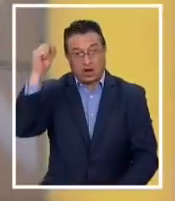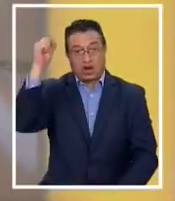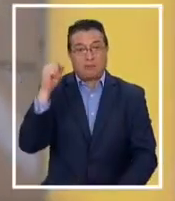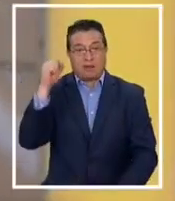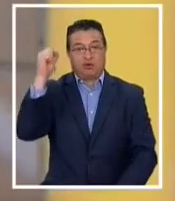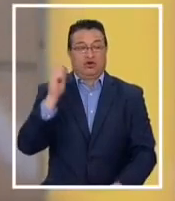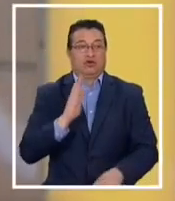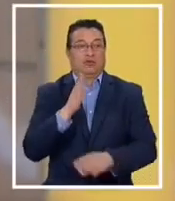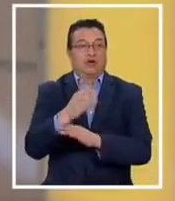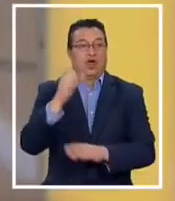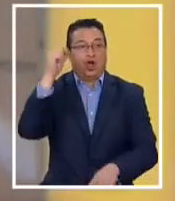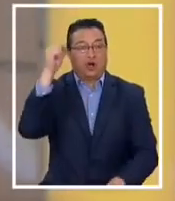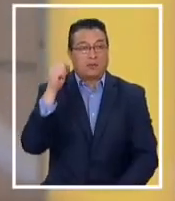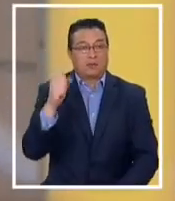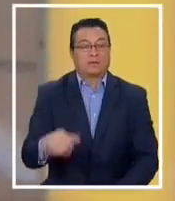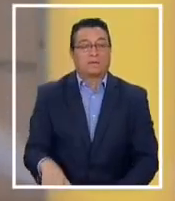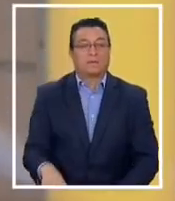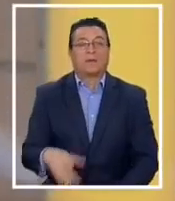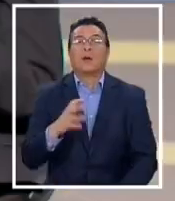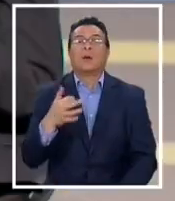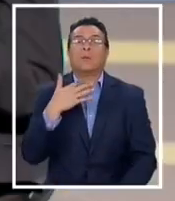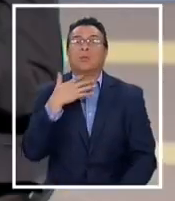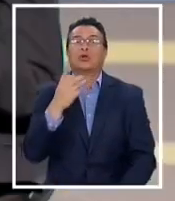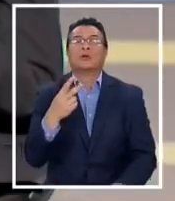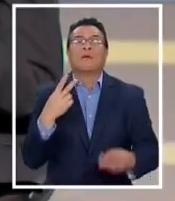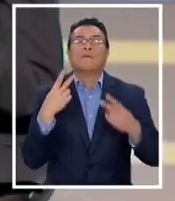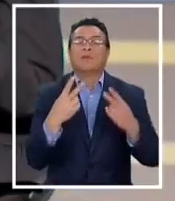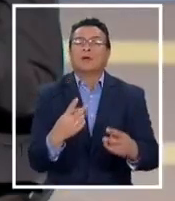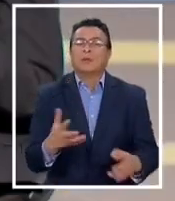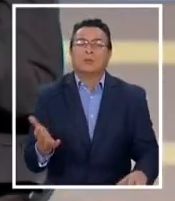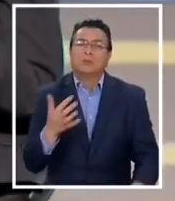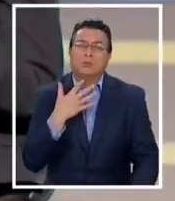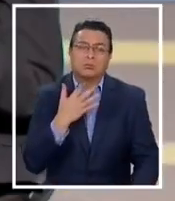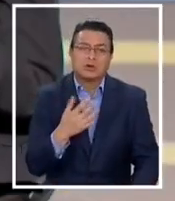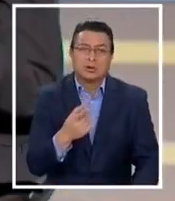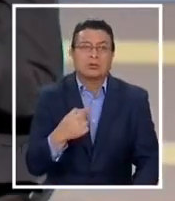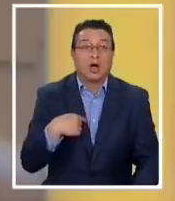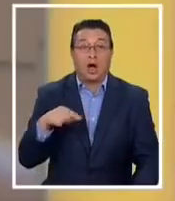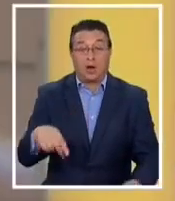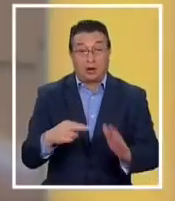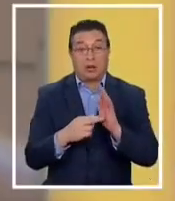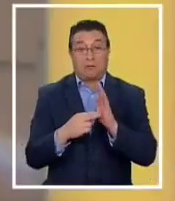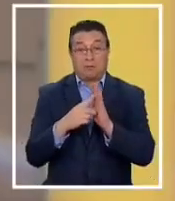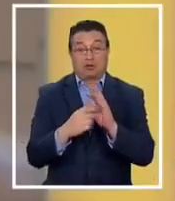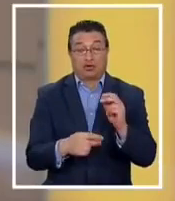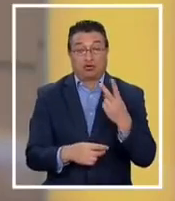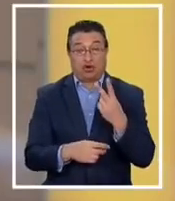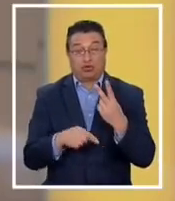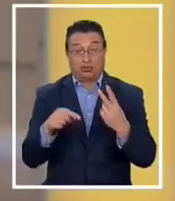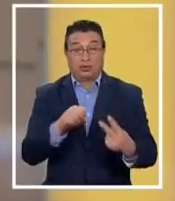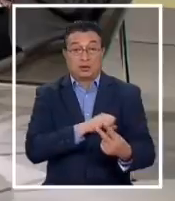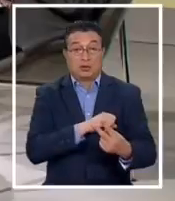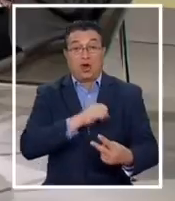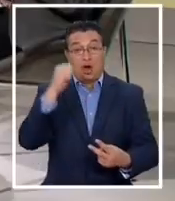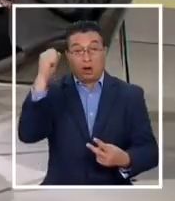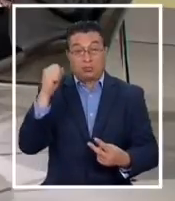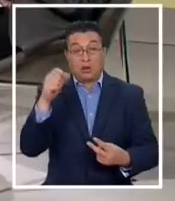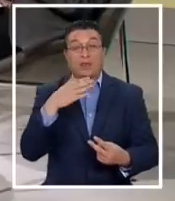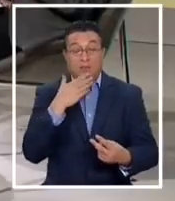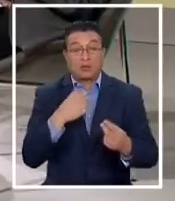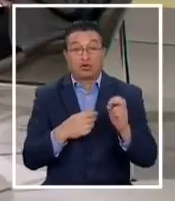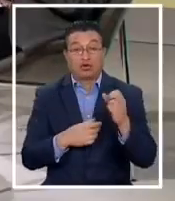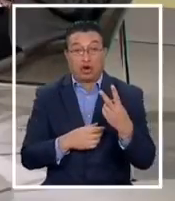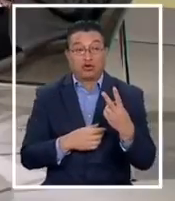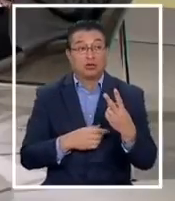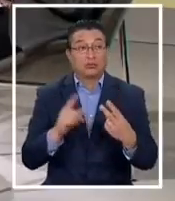copiapó y por qué se va al viaje le preguntó por qué estamos todos aquí en santiago y copiapó también está en fase 2